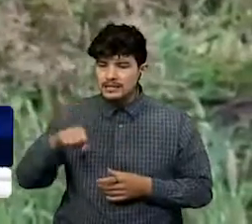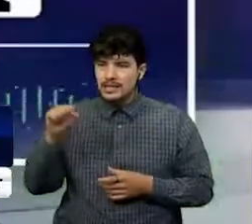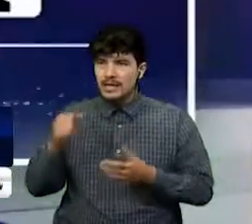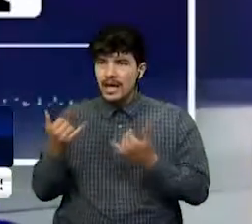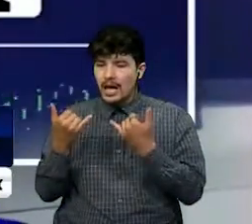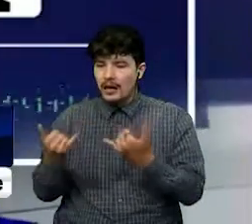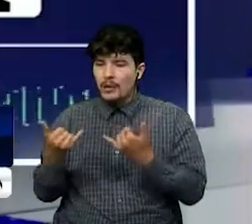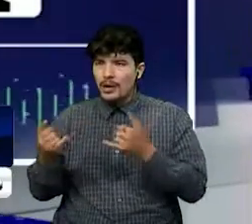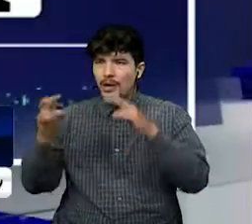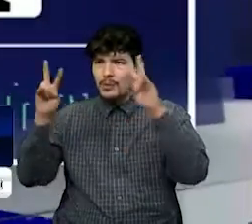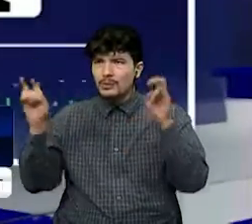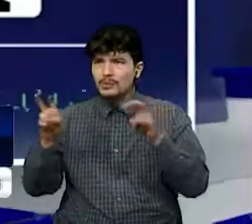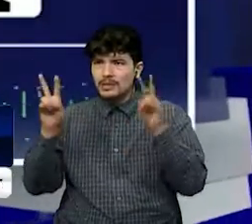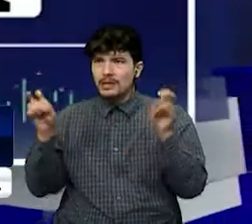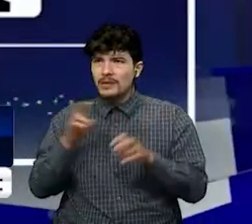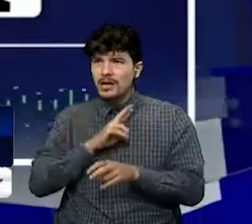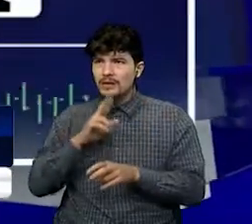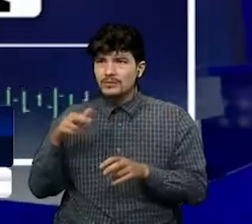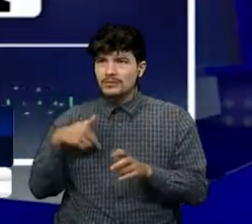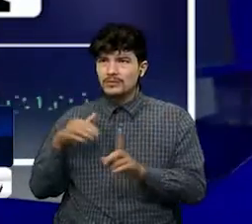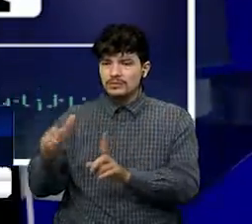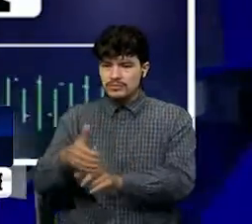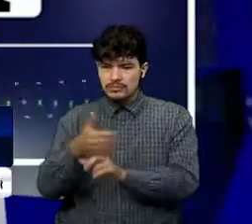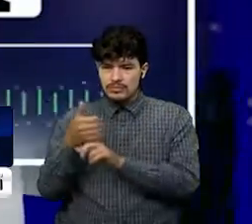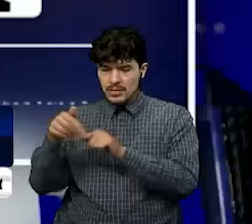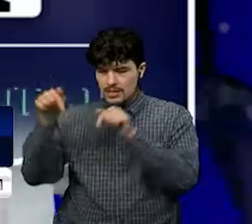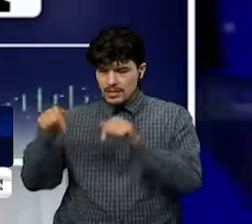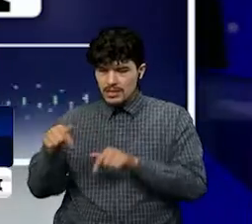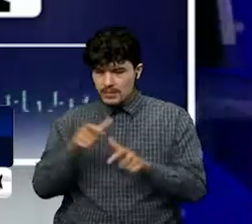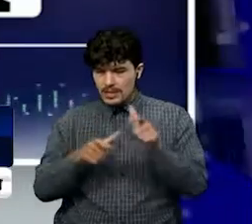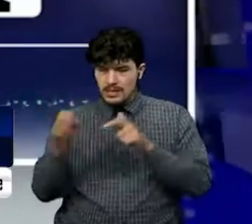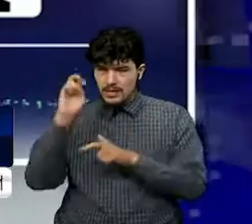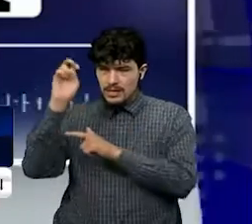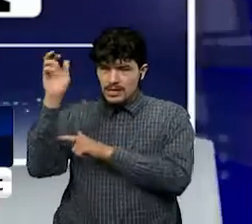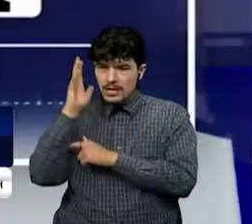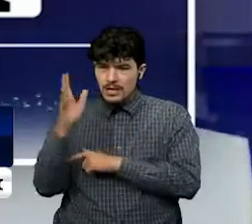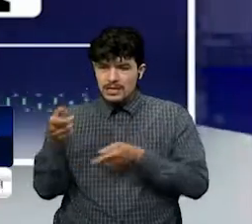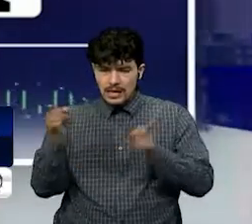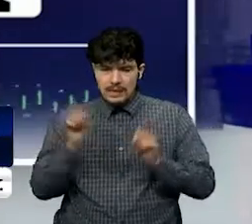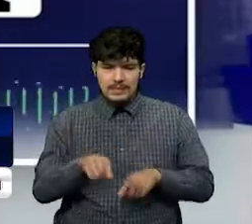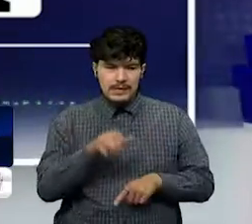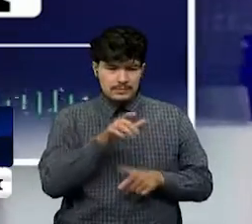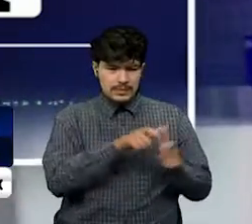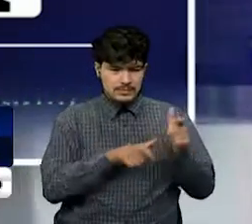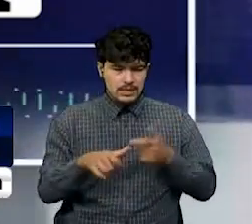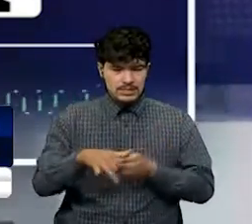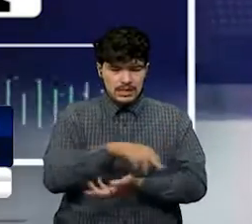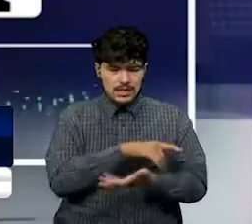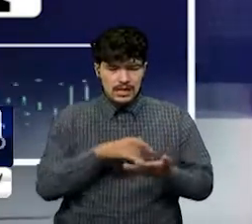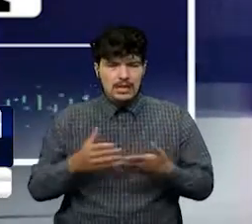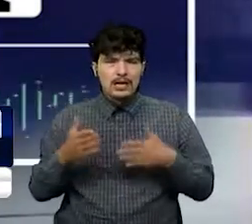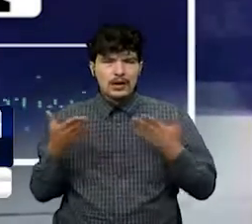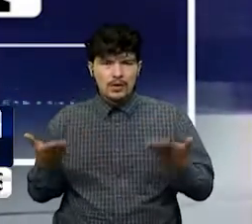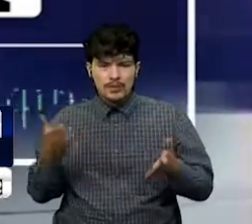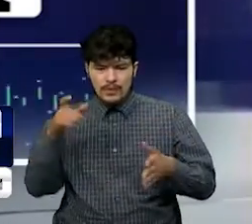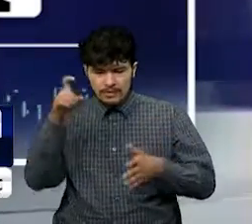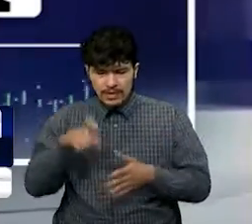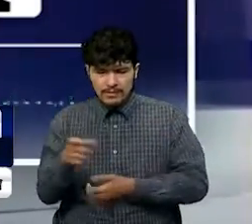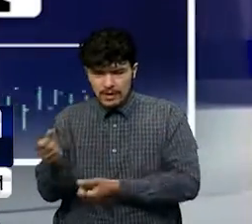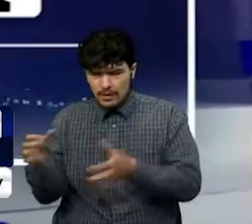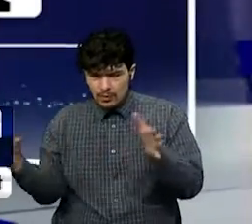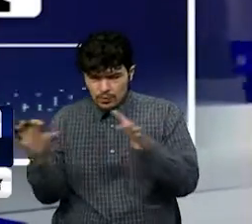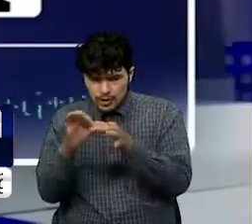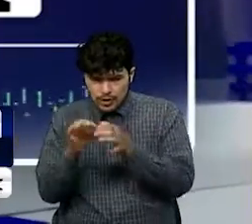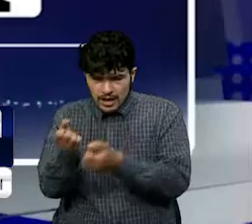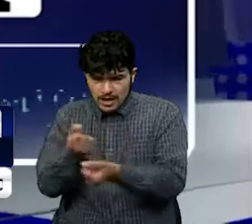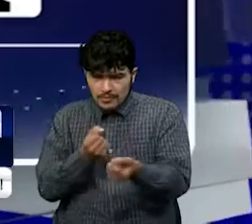tema que nos cobija a todos, a los nortasantanderianos como santanderianos. Es la defensa de nuestros páramos, y no